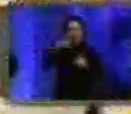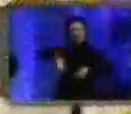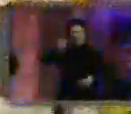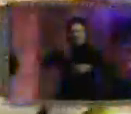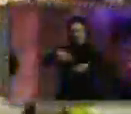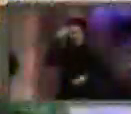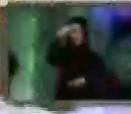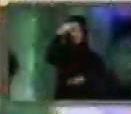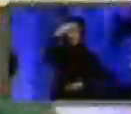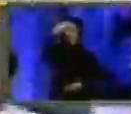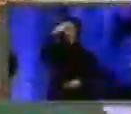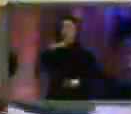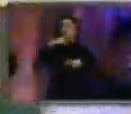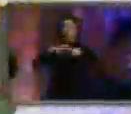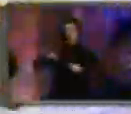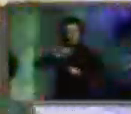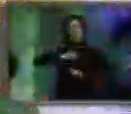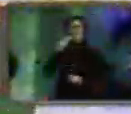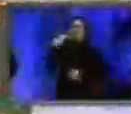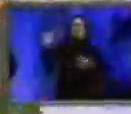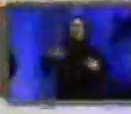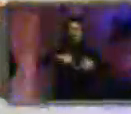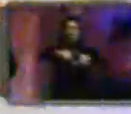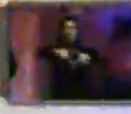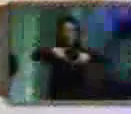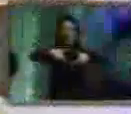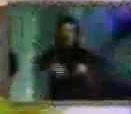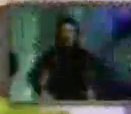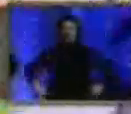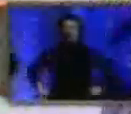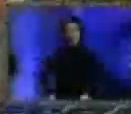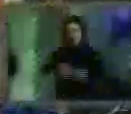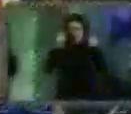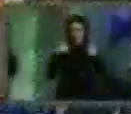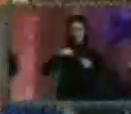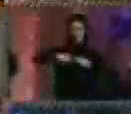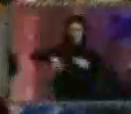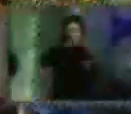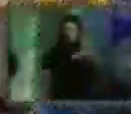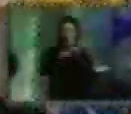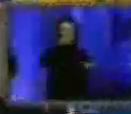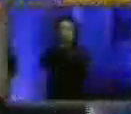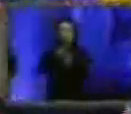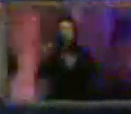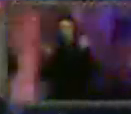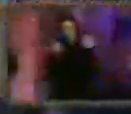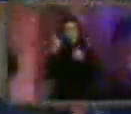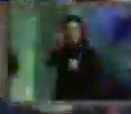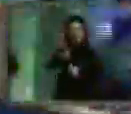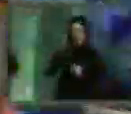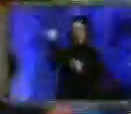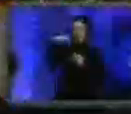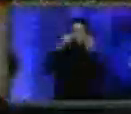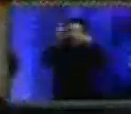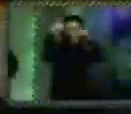veas llegar. Con mi chapanda tuneado, los neones por todos lados, que se preparen las nenas, que aquí llevo